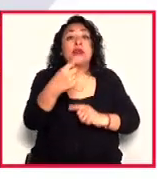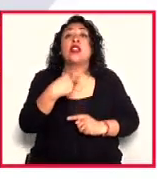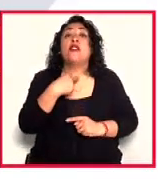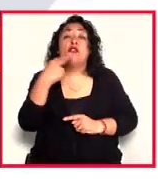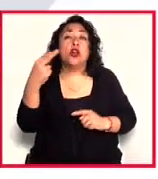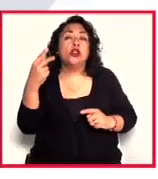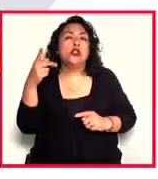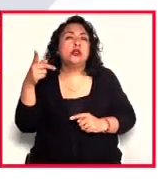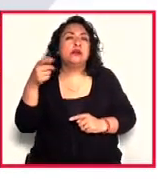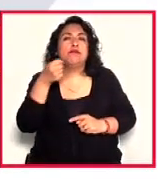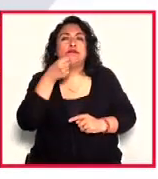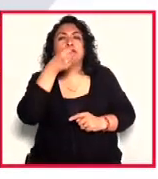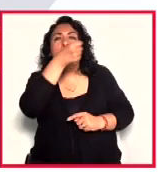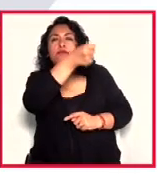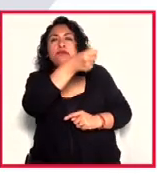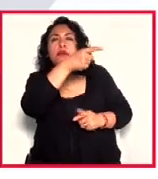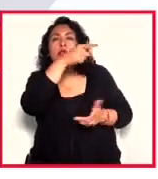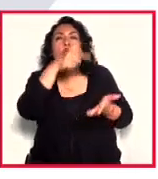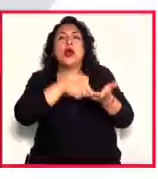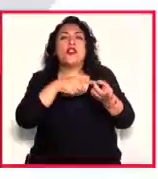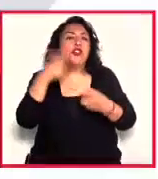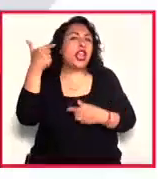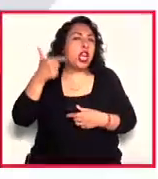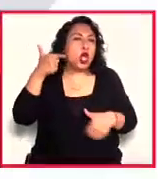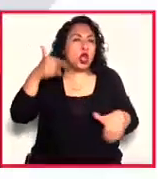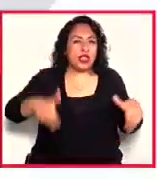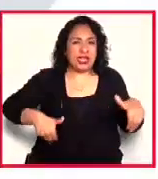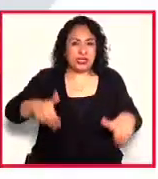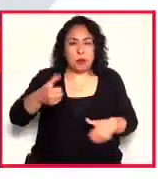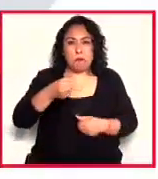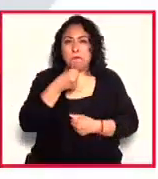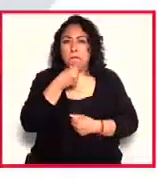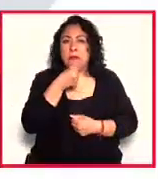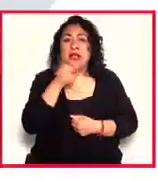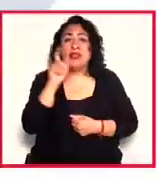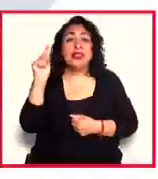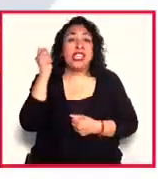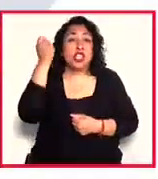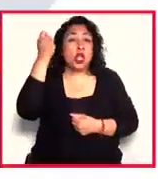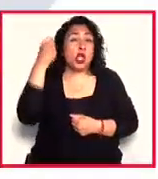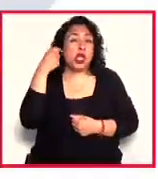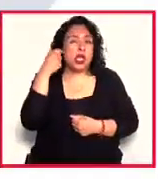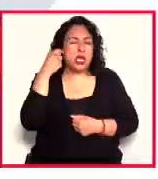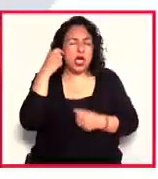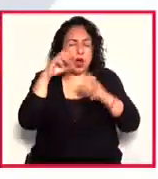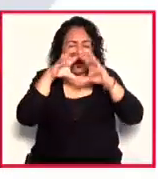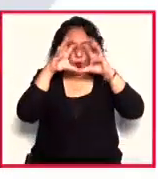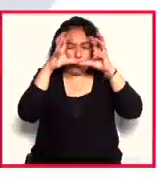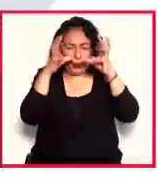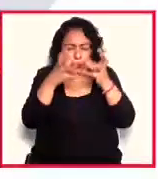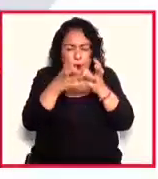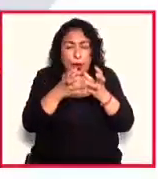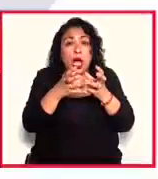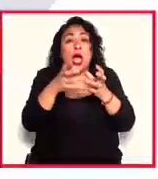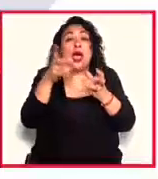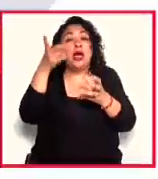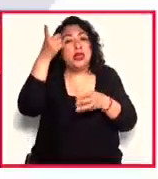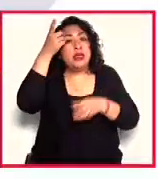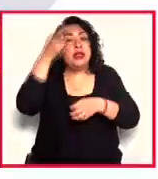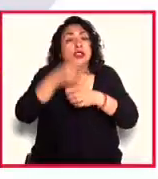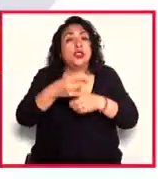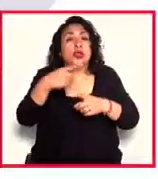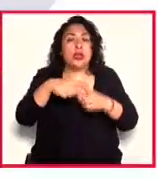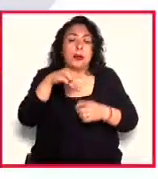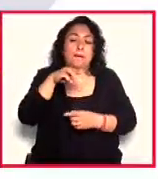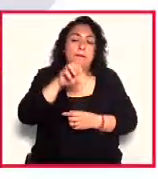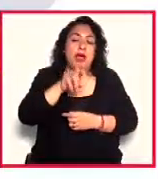desde el Donmar Warehouse Theatre en Londres con un micrófono de tecnología de sonido envolvente binaural bajo la dirección de Mauricio García